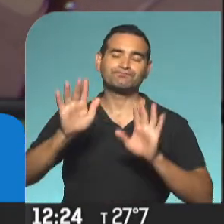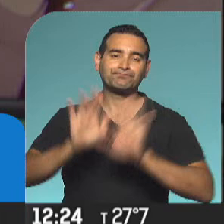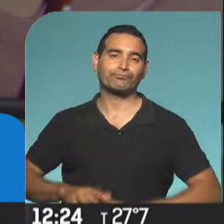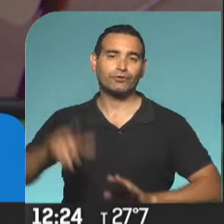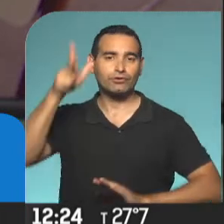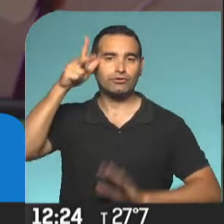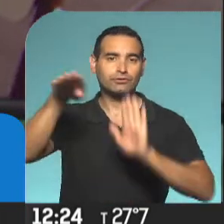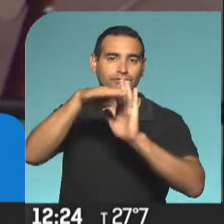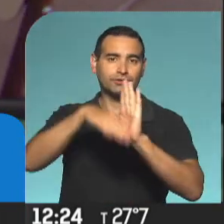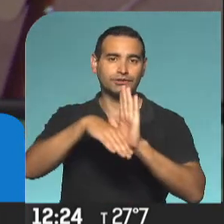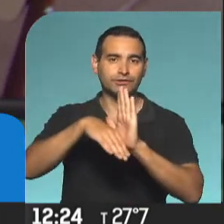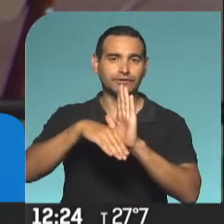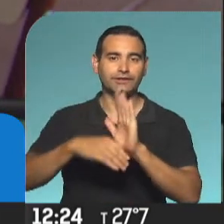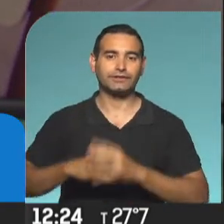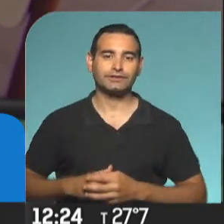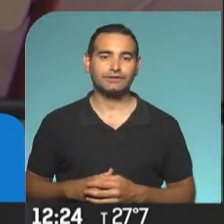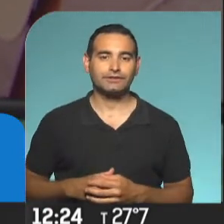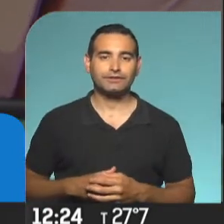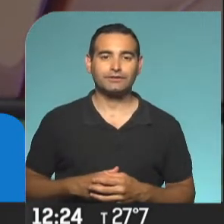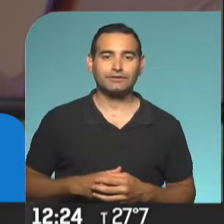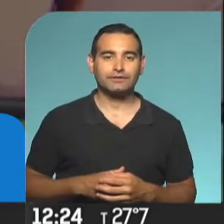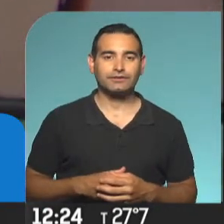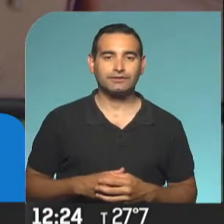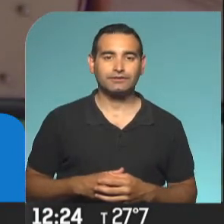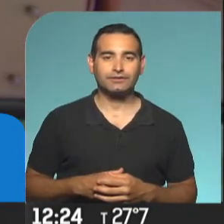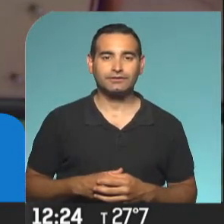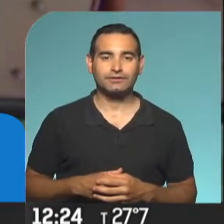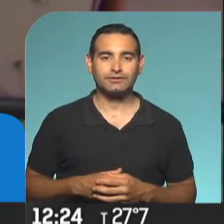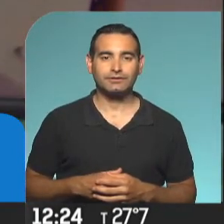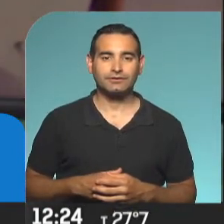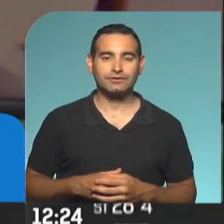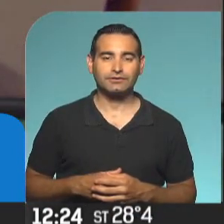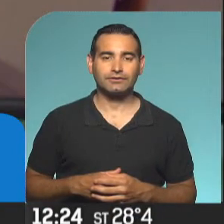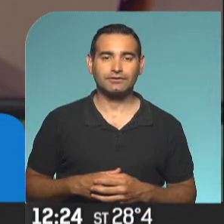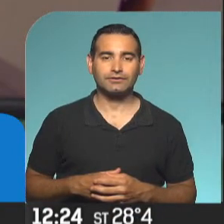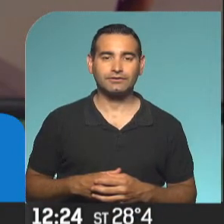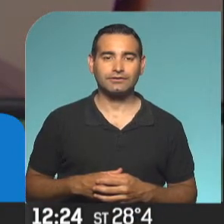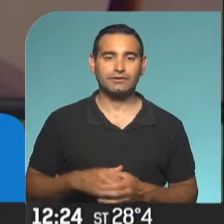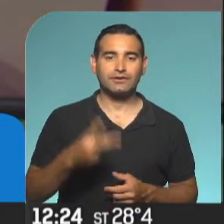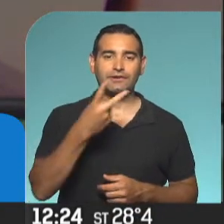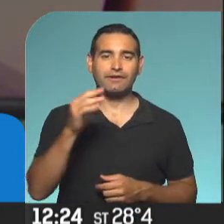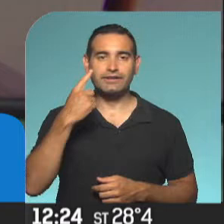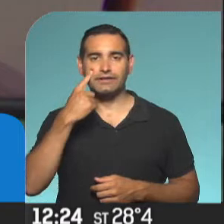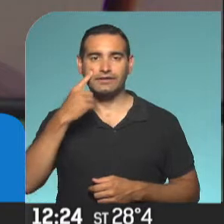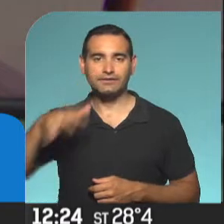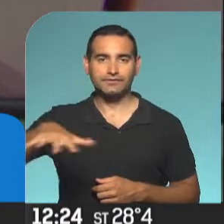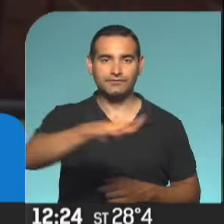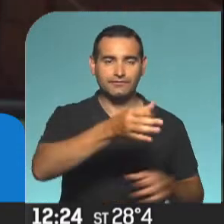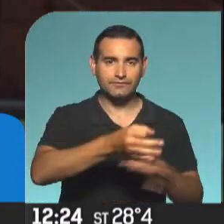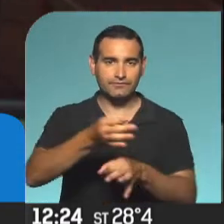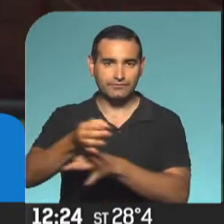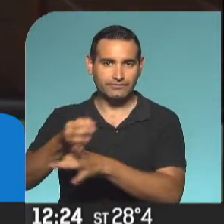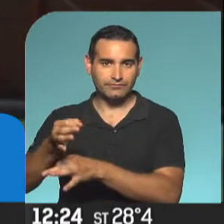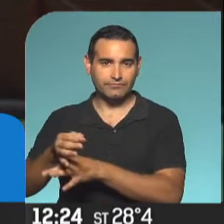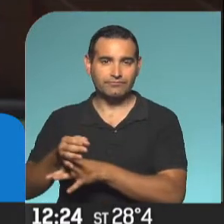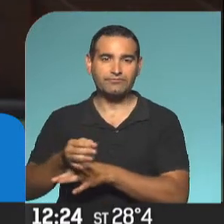hubo durante el año 2020, que no se sabe mucho, 20 distritos dando clase. ¿Sí? Digo,